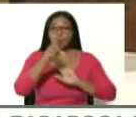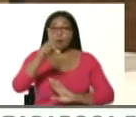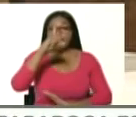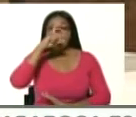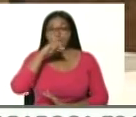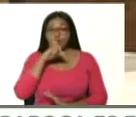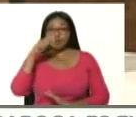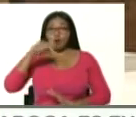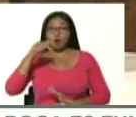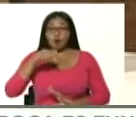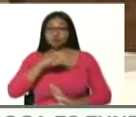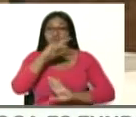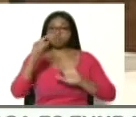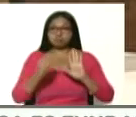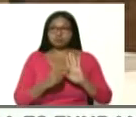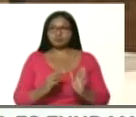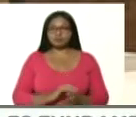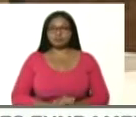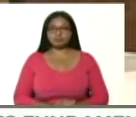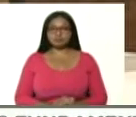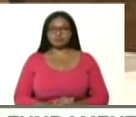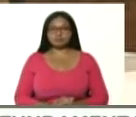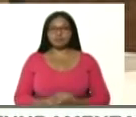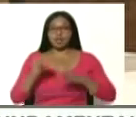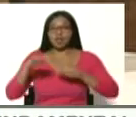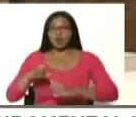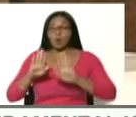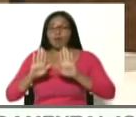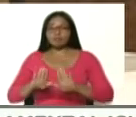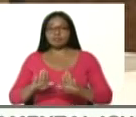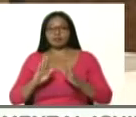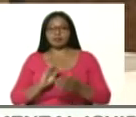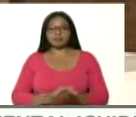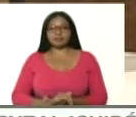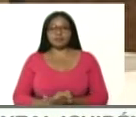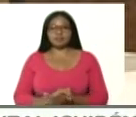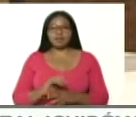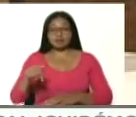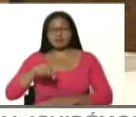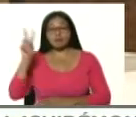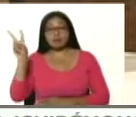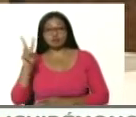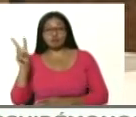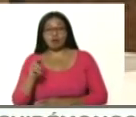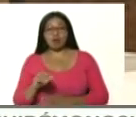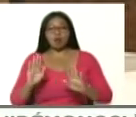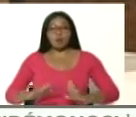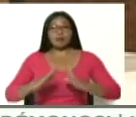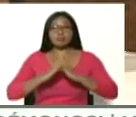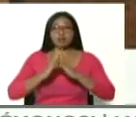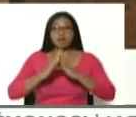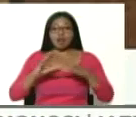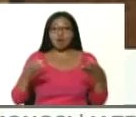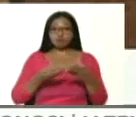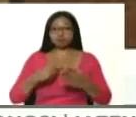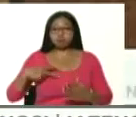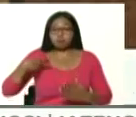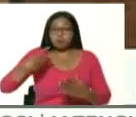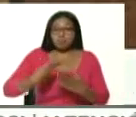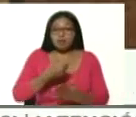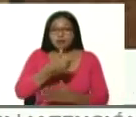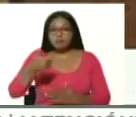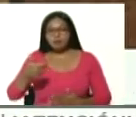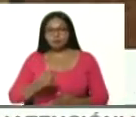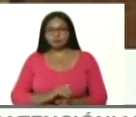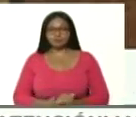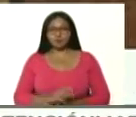año de la cuarentena radical venezolana, de la cuarentena colectiva voluntaria.